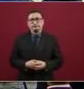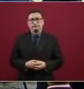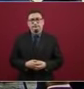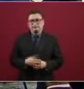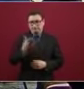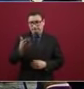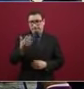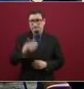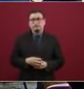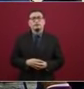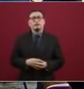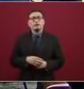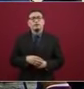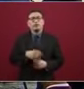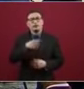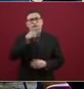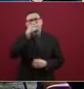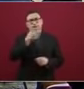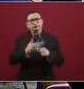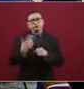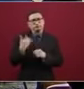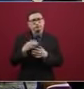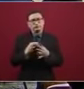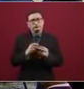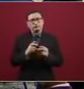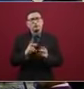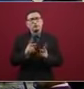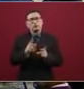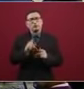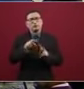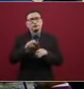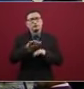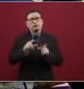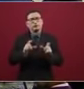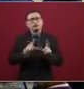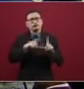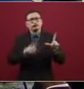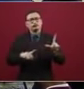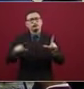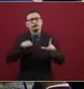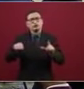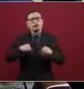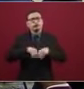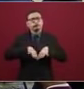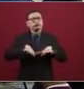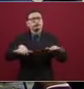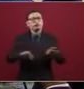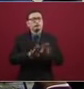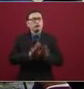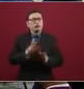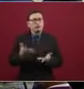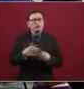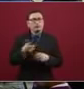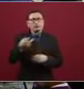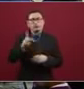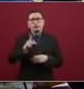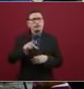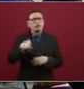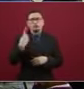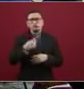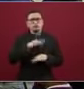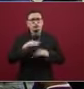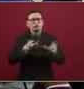Sí, secretario. Habló ahorita de los despliegues de la Guardia Nacional. Sin embargo, bueno, hay un interés particular, evidentemente, de todas